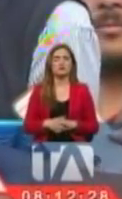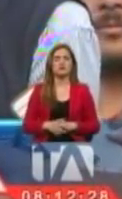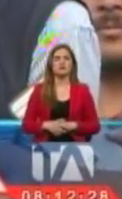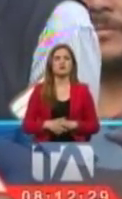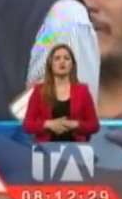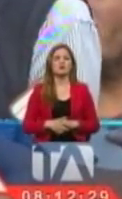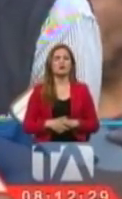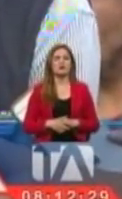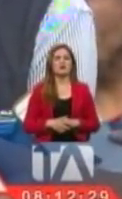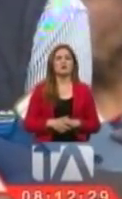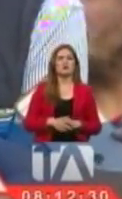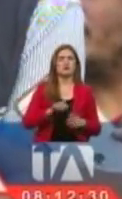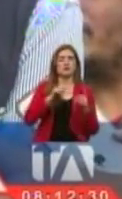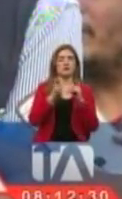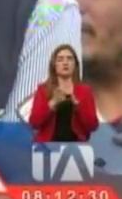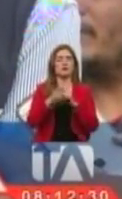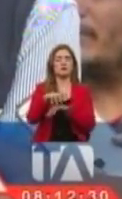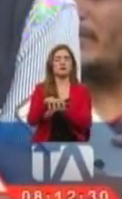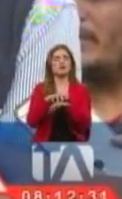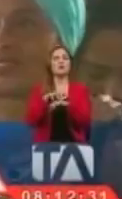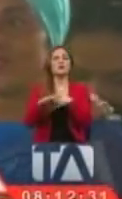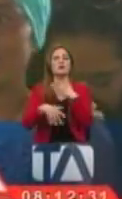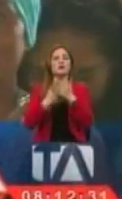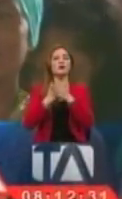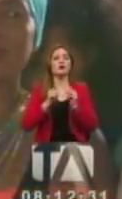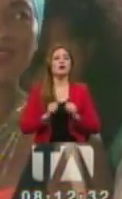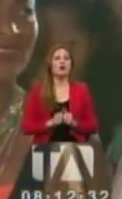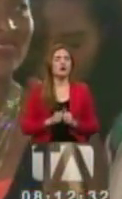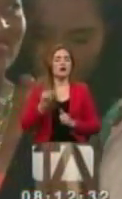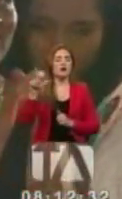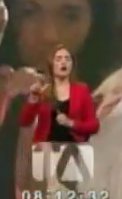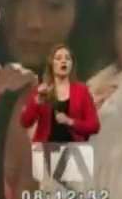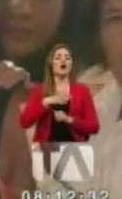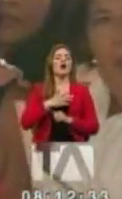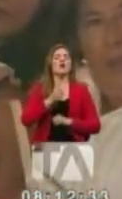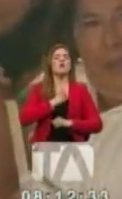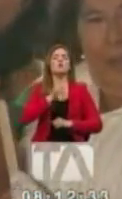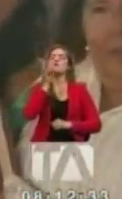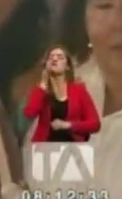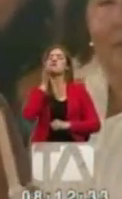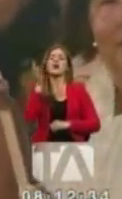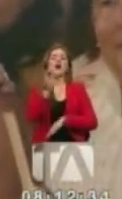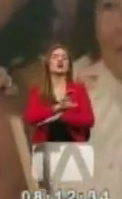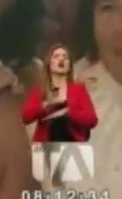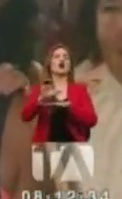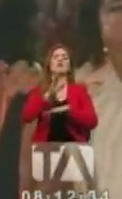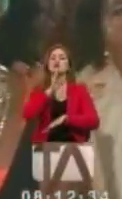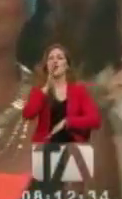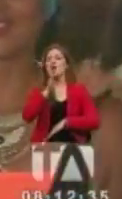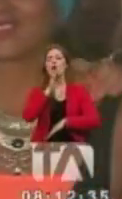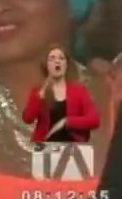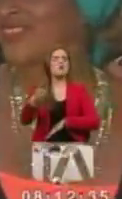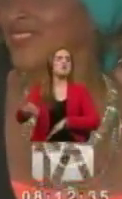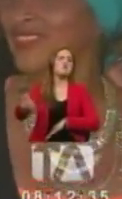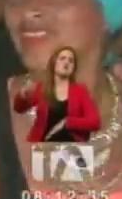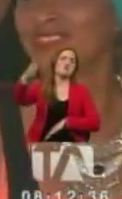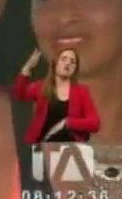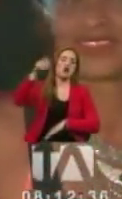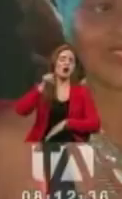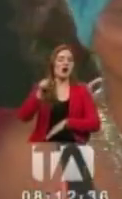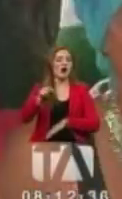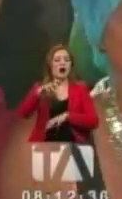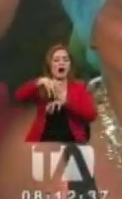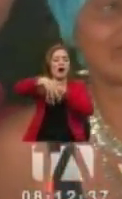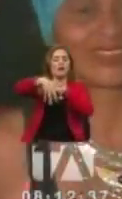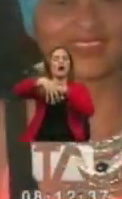una transformación del sector agropecuario lazo es un bananero proveniente de una familia vinculada al campo por eso dice entiende las